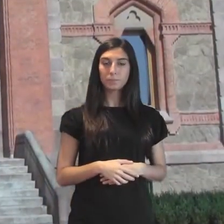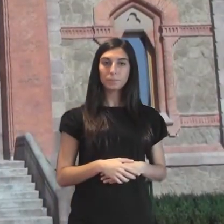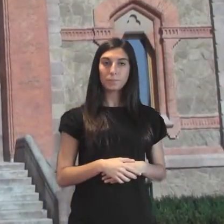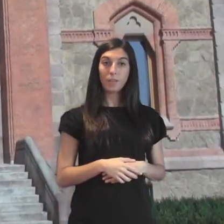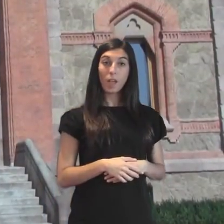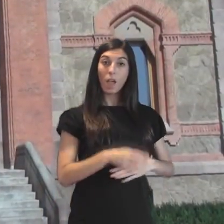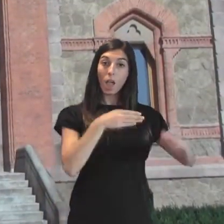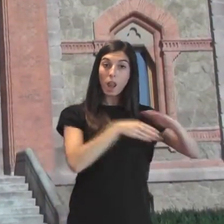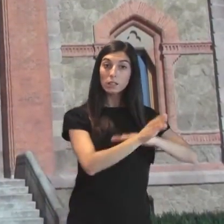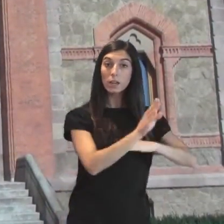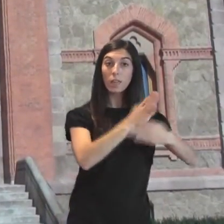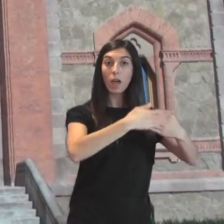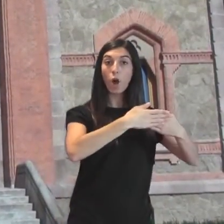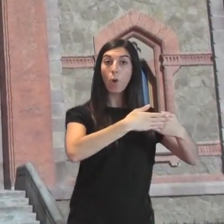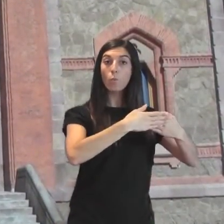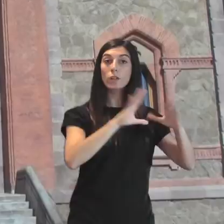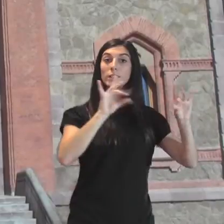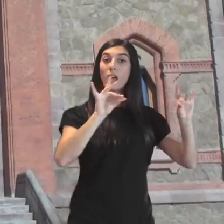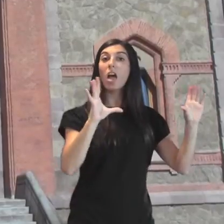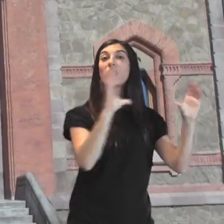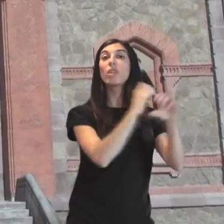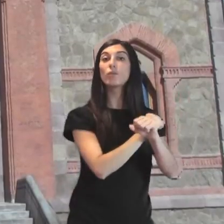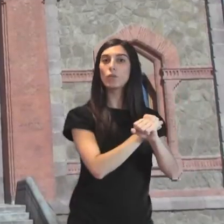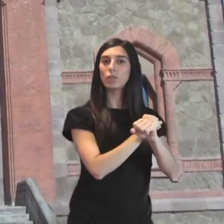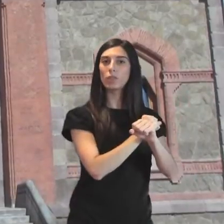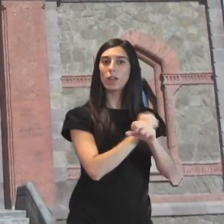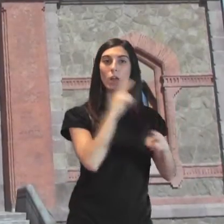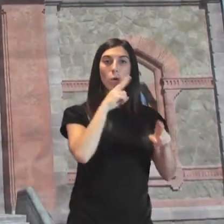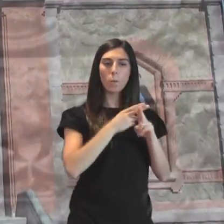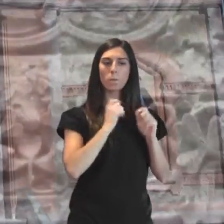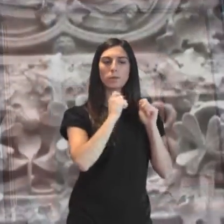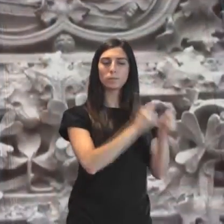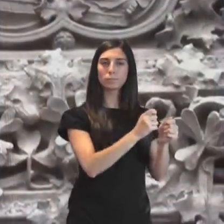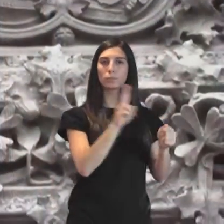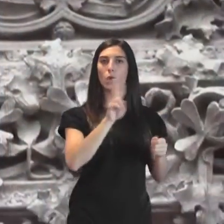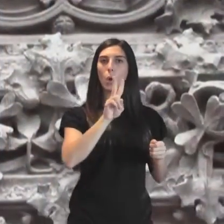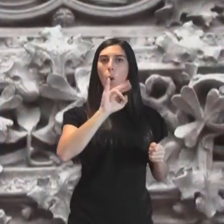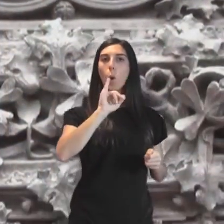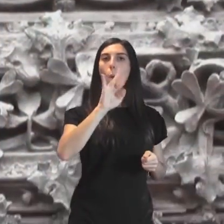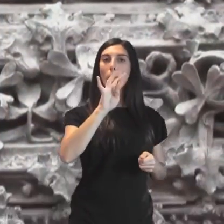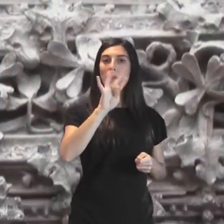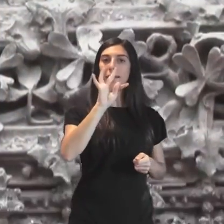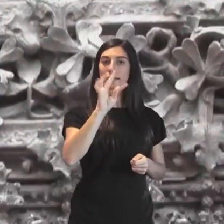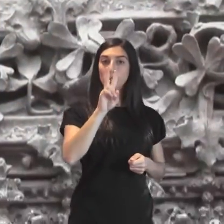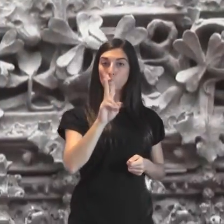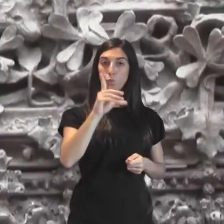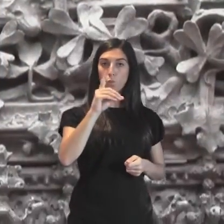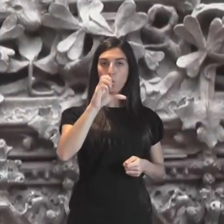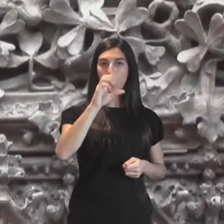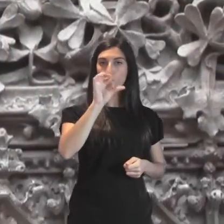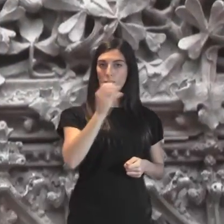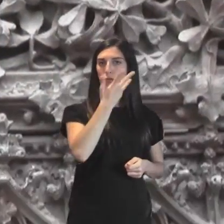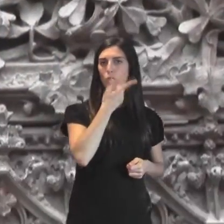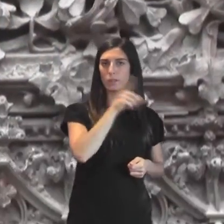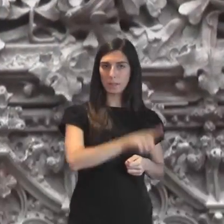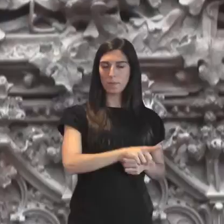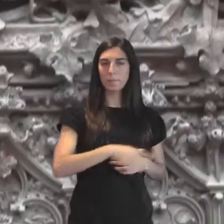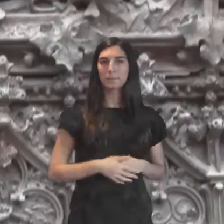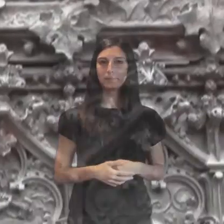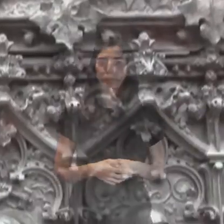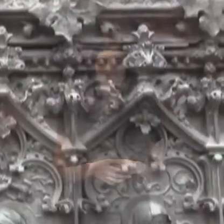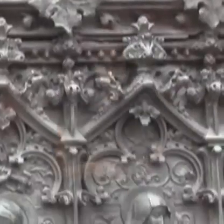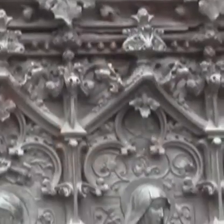como Puerta de las Virtudes, representa las siete virtudes femeninas y a sus pies los siete pecados capitales caracterizados por